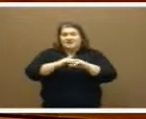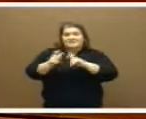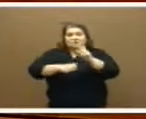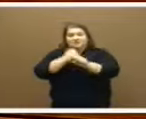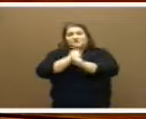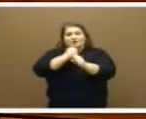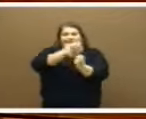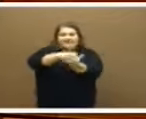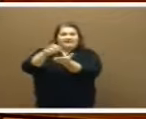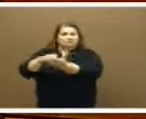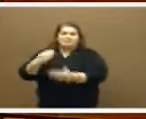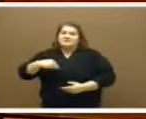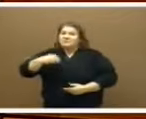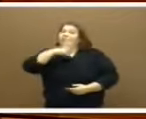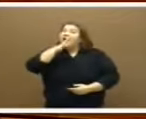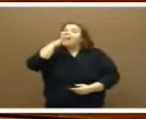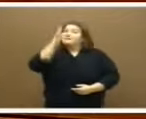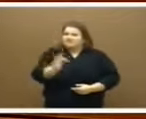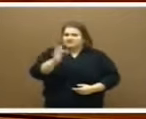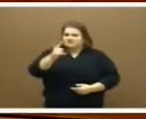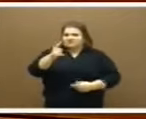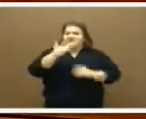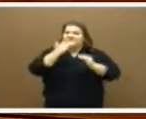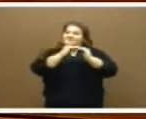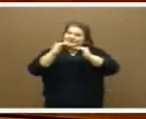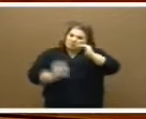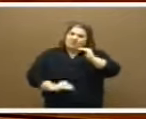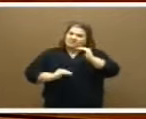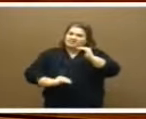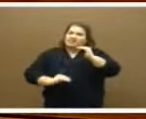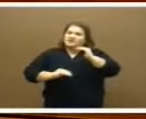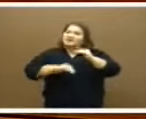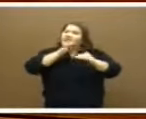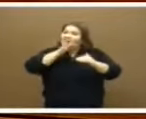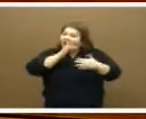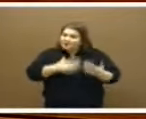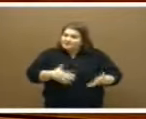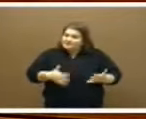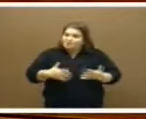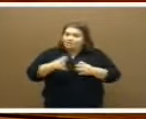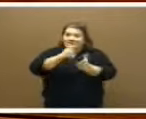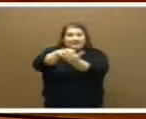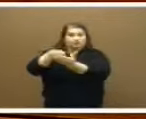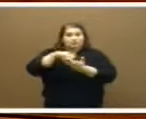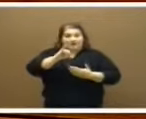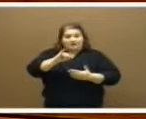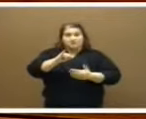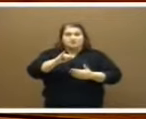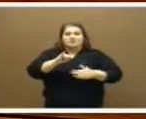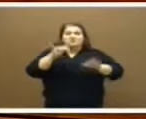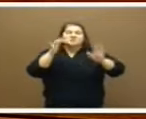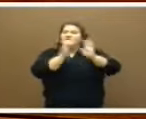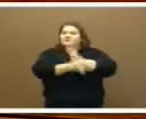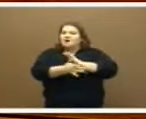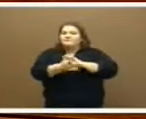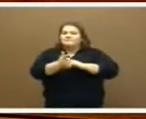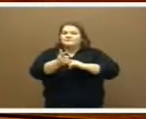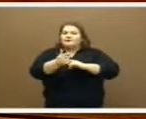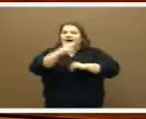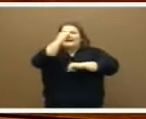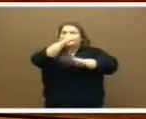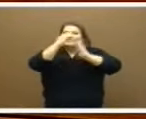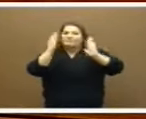de estos centros, porque es que además esa desigualdad que hoy se produce y que existe en esos centros afecta directamente